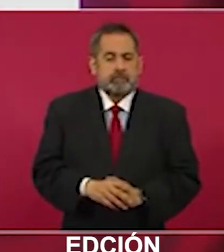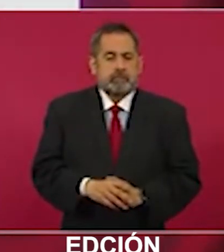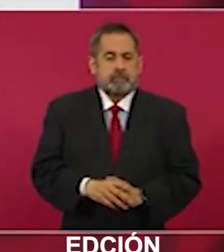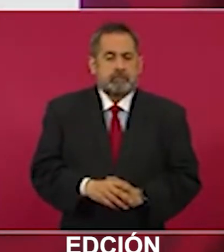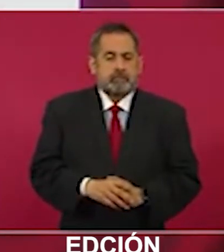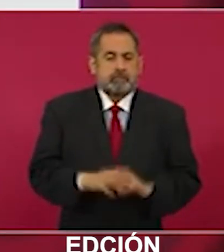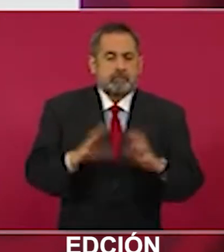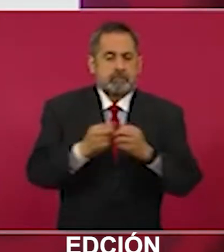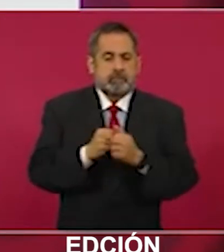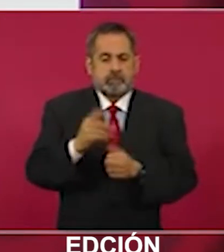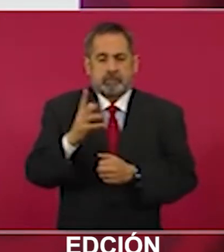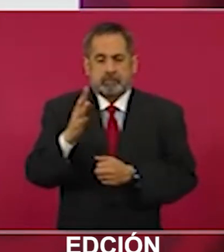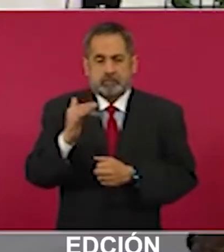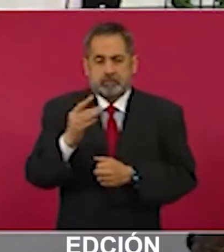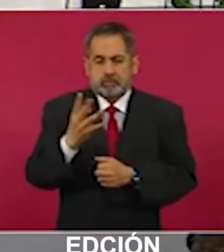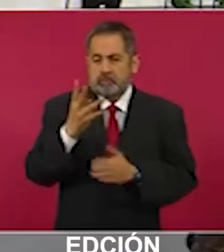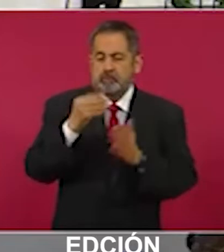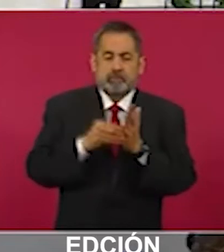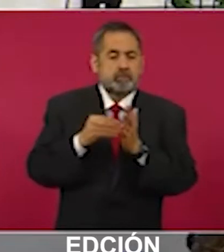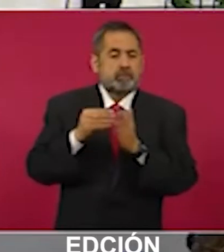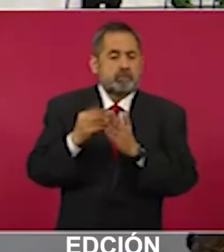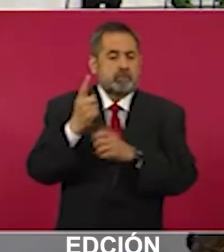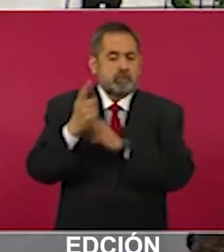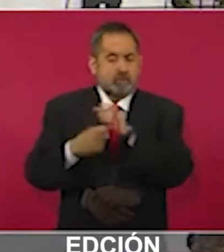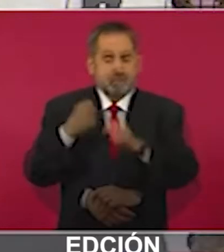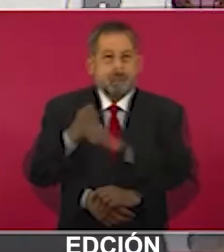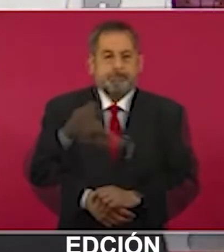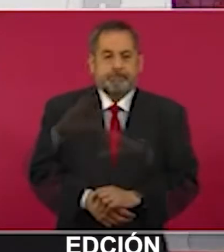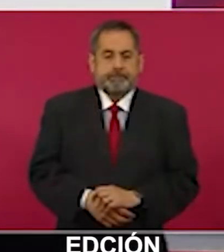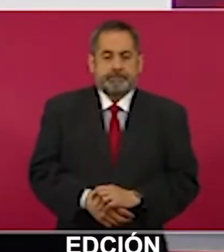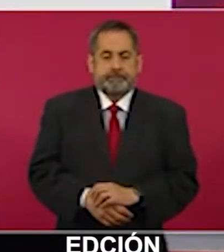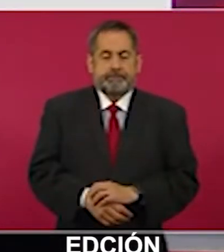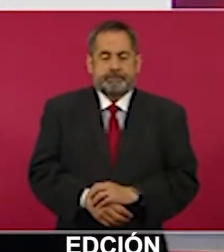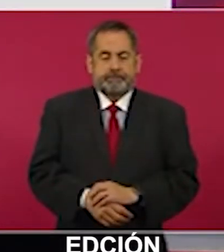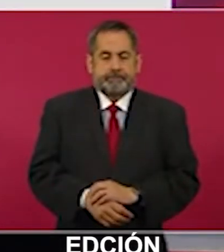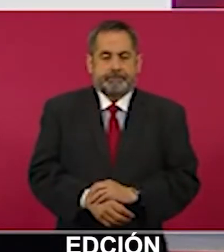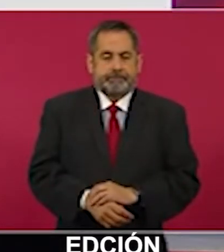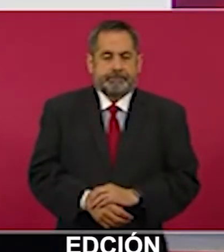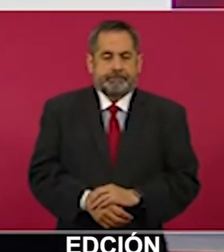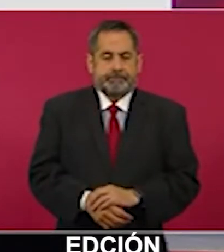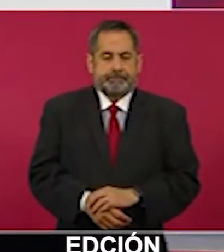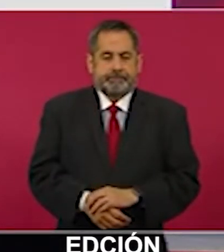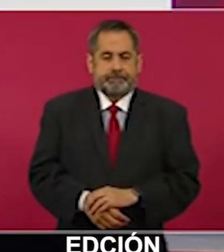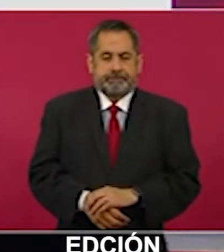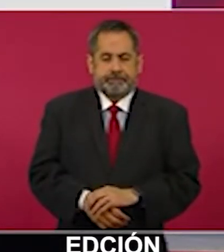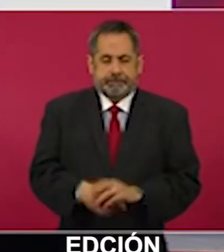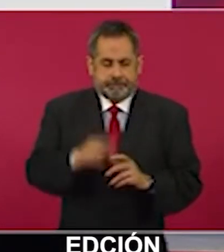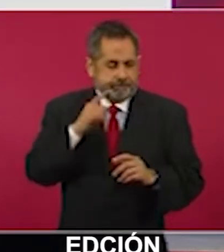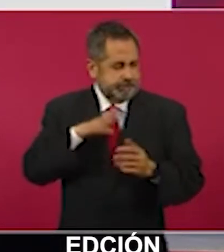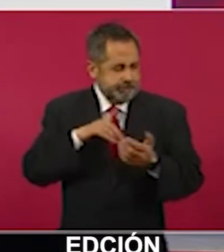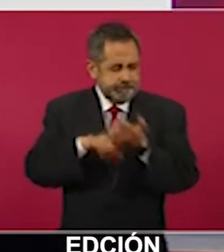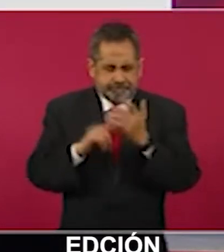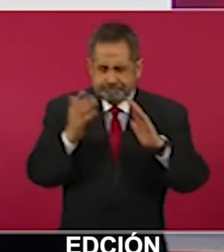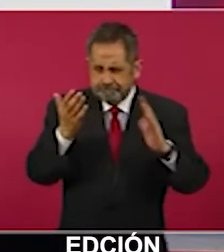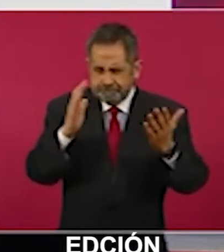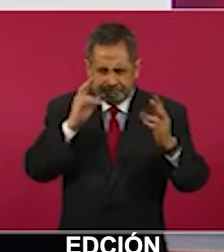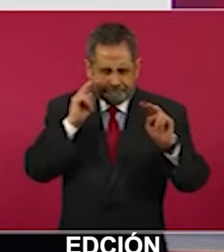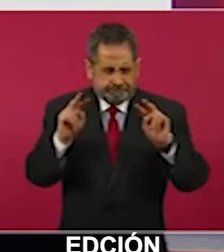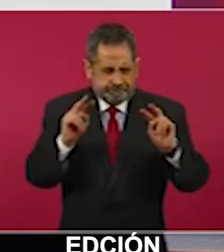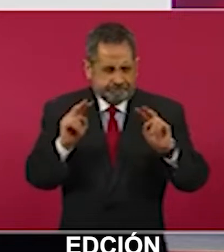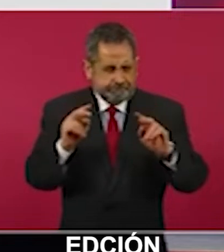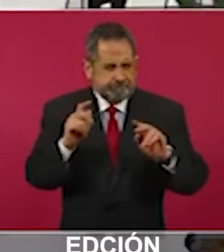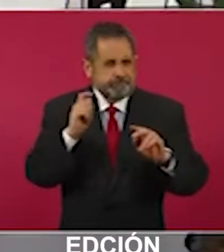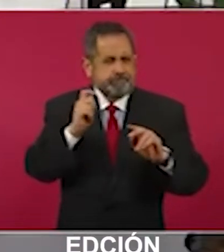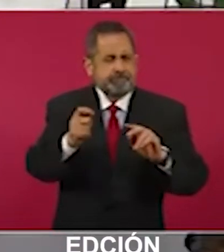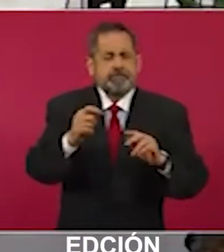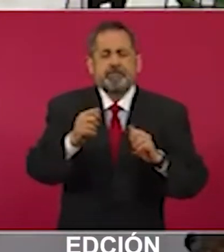porque eran 54 millones al año. ¿Por qué no hay una comparación que